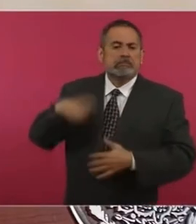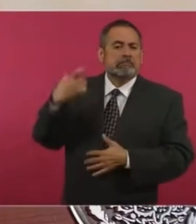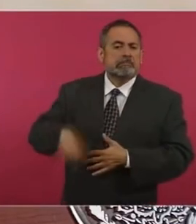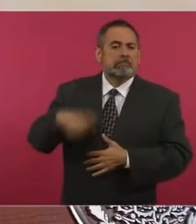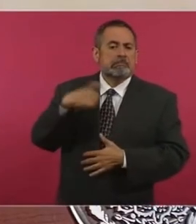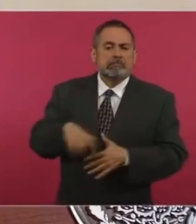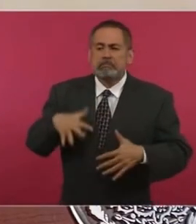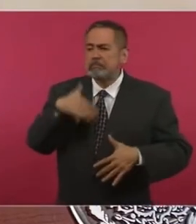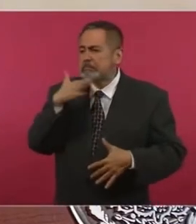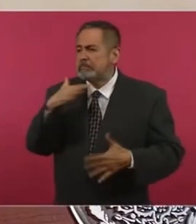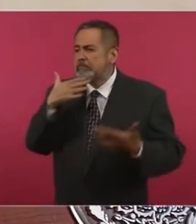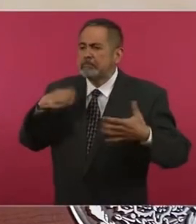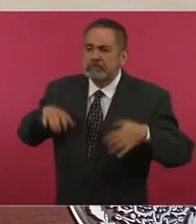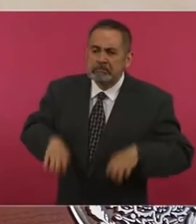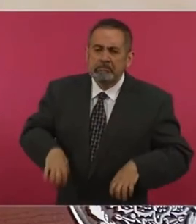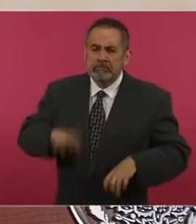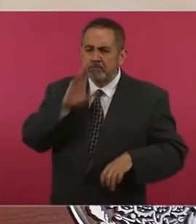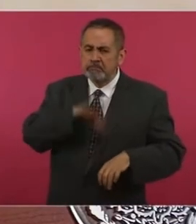Estoy en contra de la corrupción.